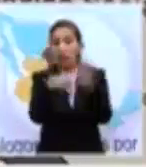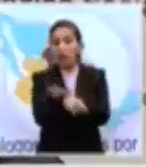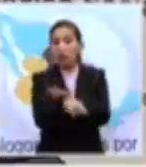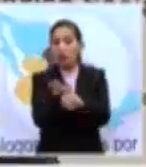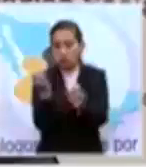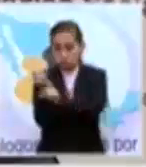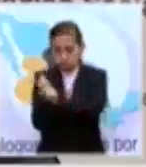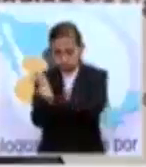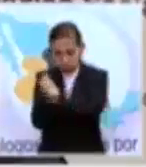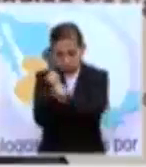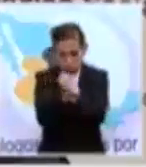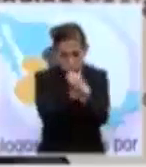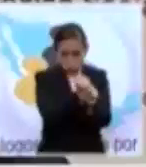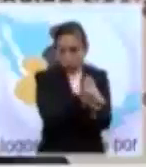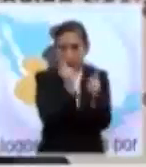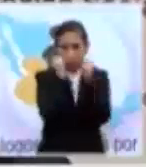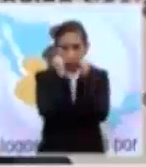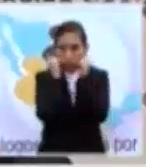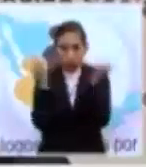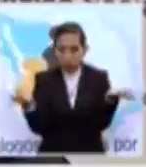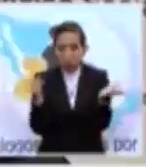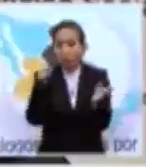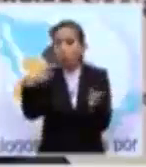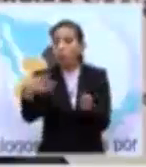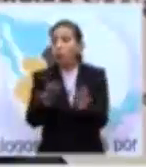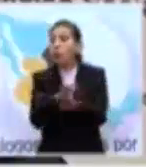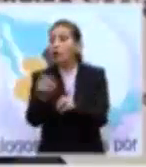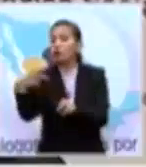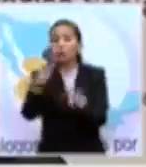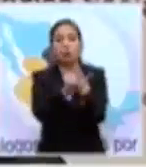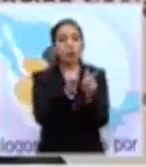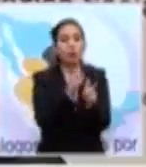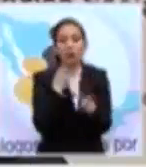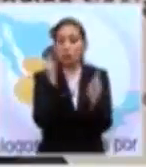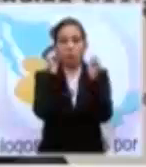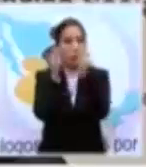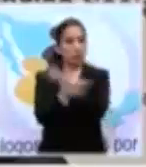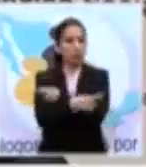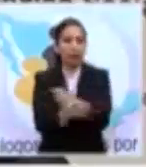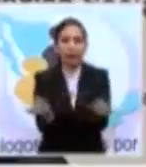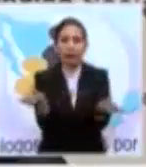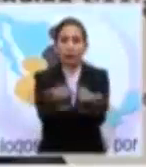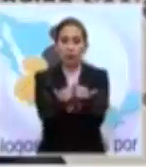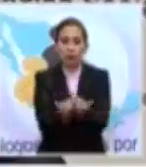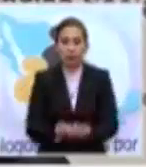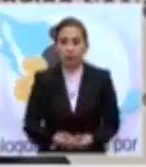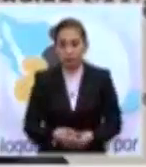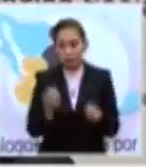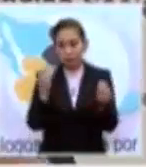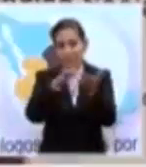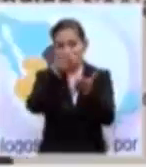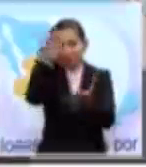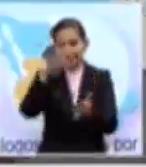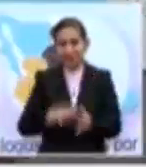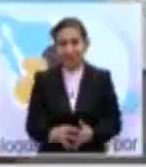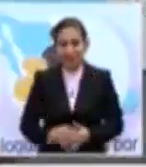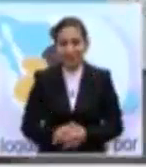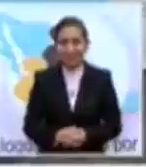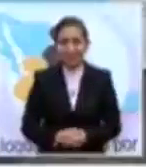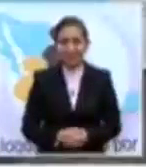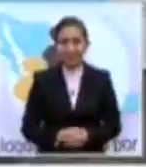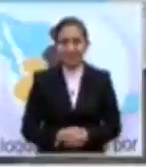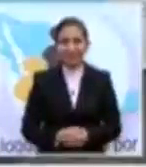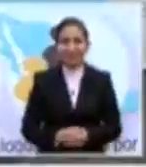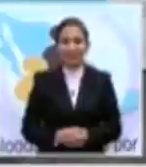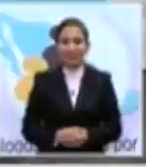investigados independientemente de qué partido político sea al que pertenezca quien los haga. Muchísimas gracias.